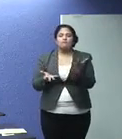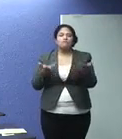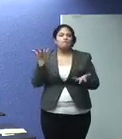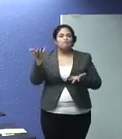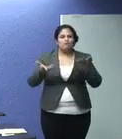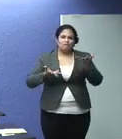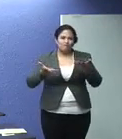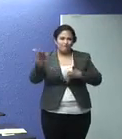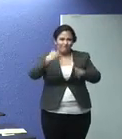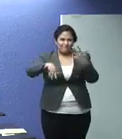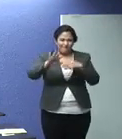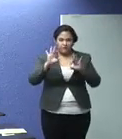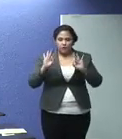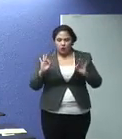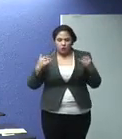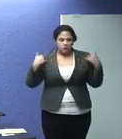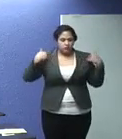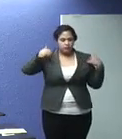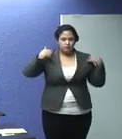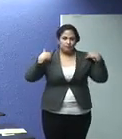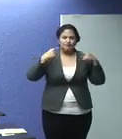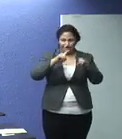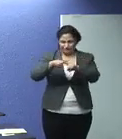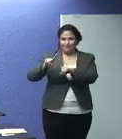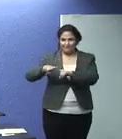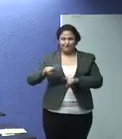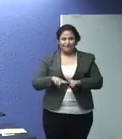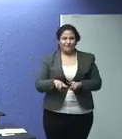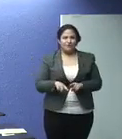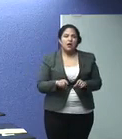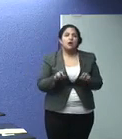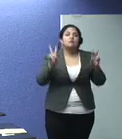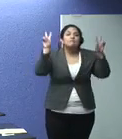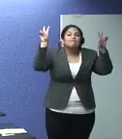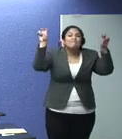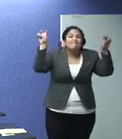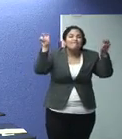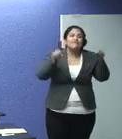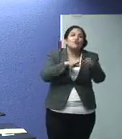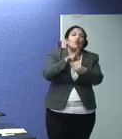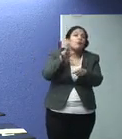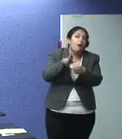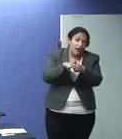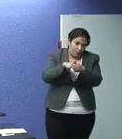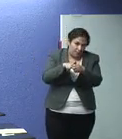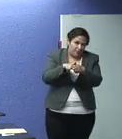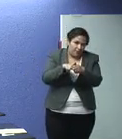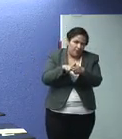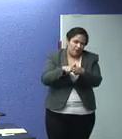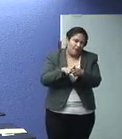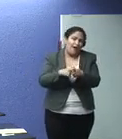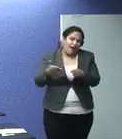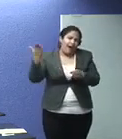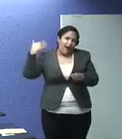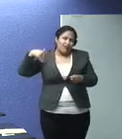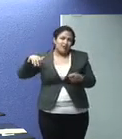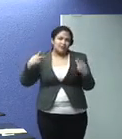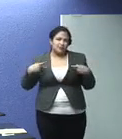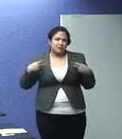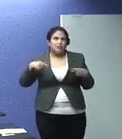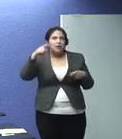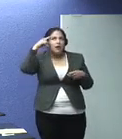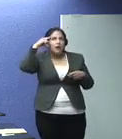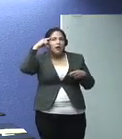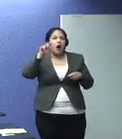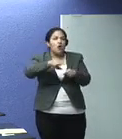que era una funcionalidad normal, es decir, normal de acuerdo a las valoraciones que en ese momento se consideraban